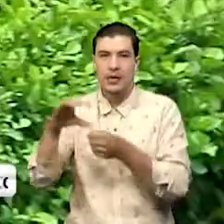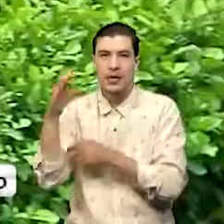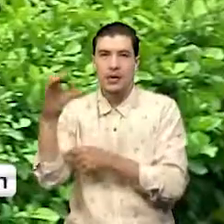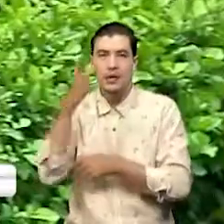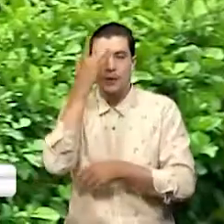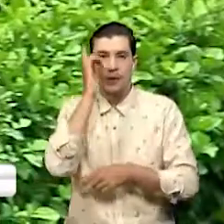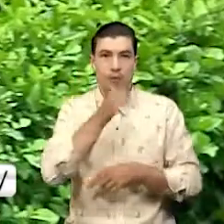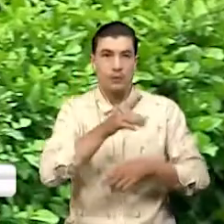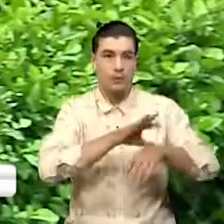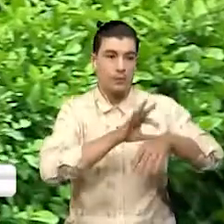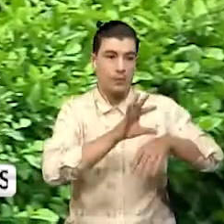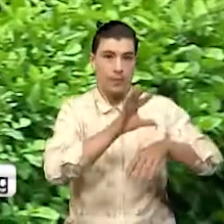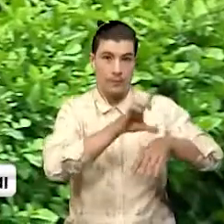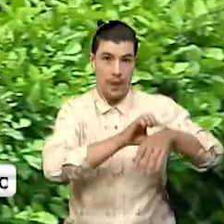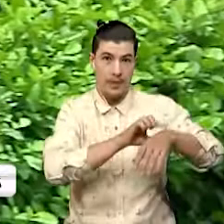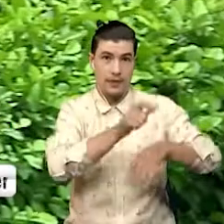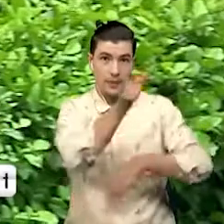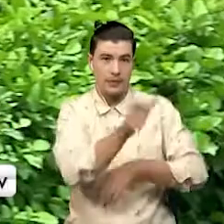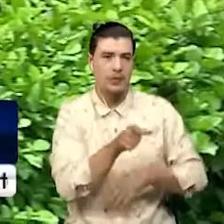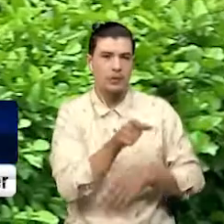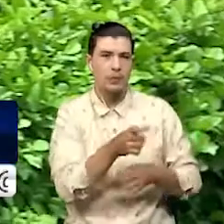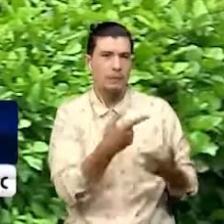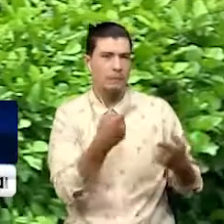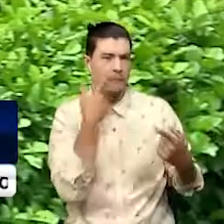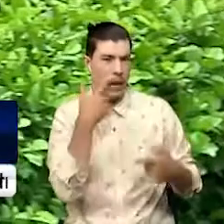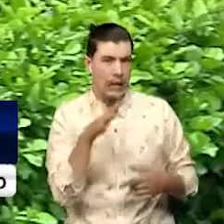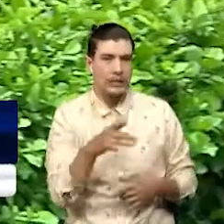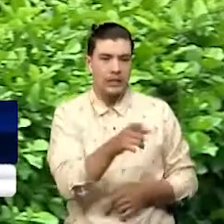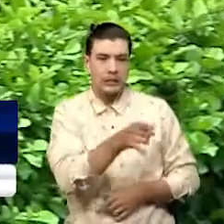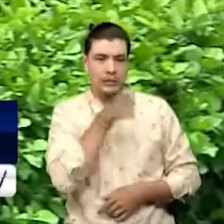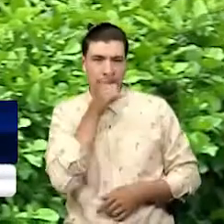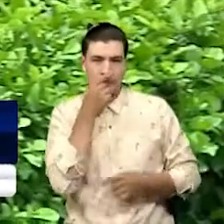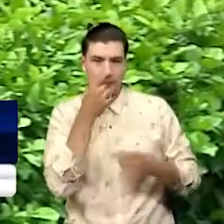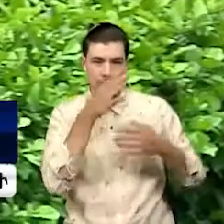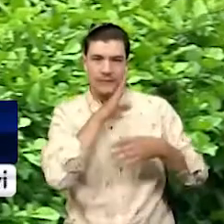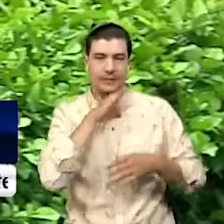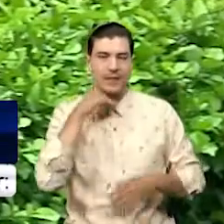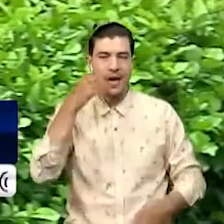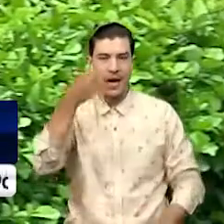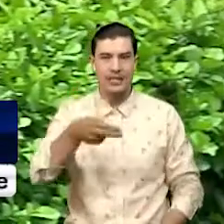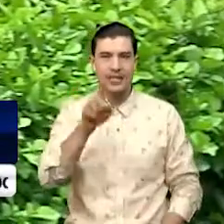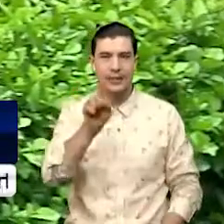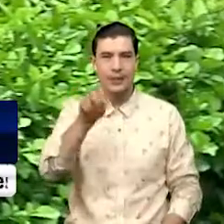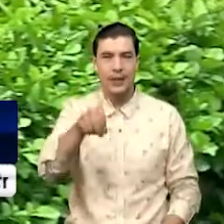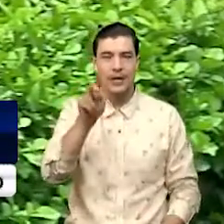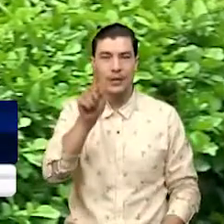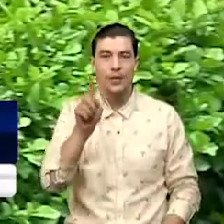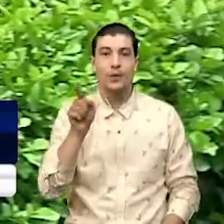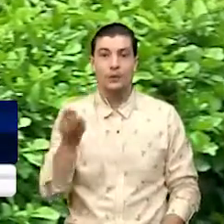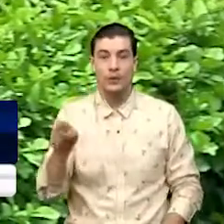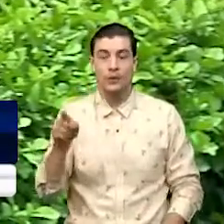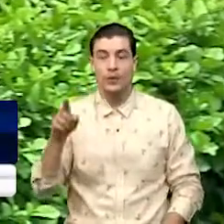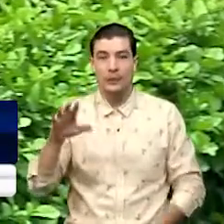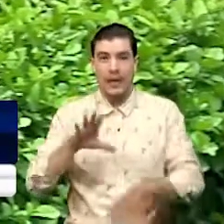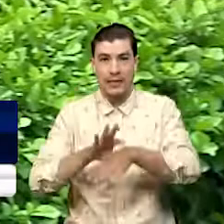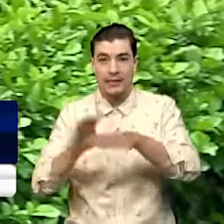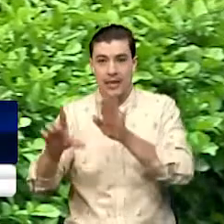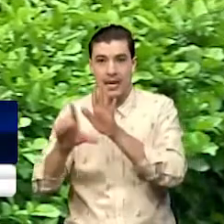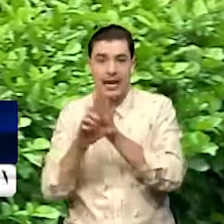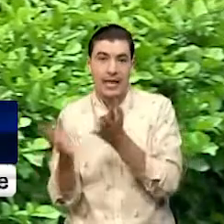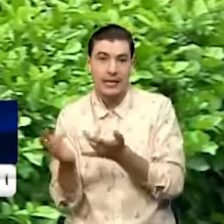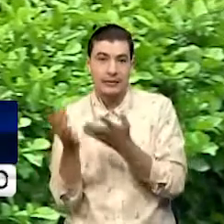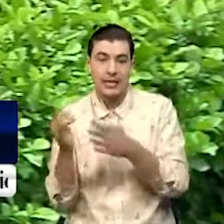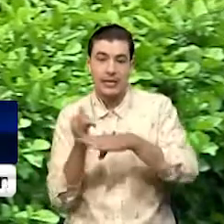horas de un médico al parecer quien ese contagio del virus ah1n1 las autoridades han dicho que esperan el dictamen del instituto